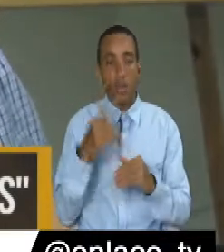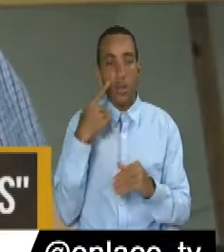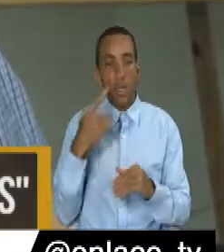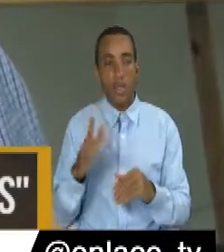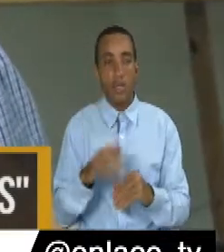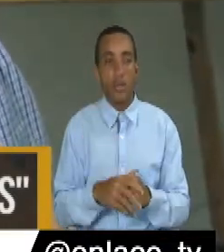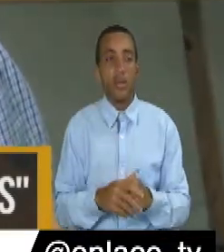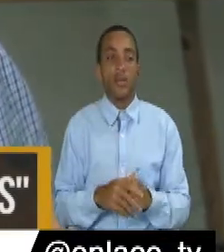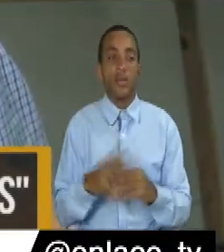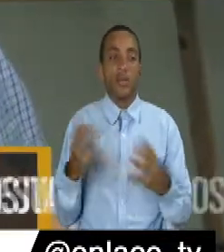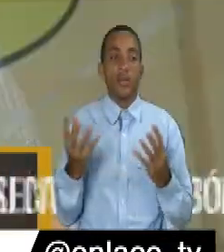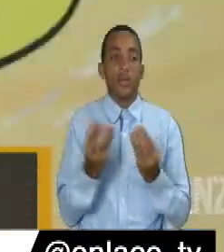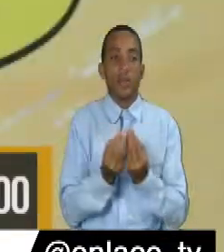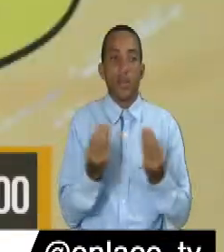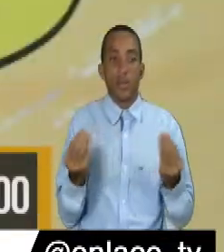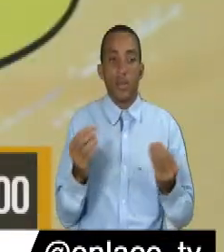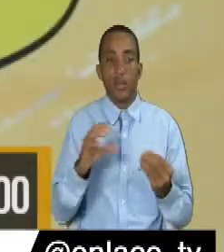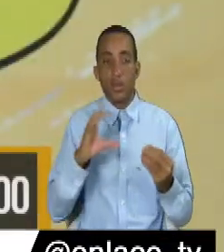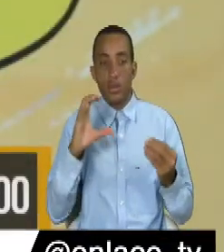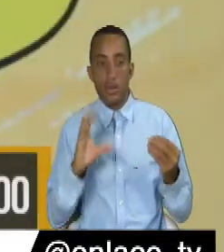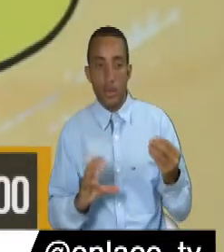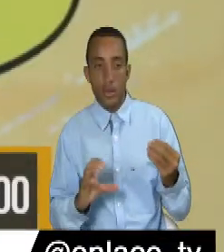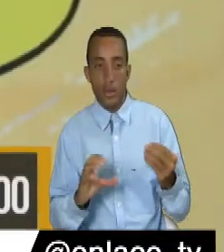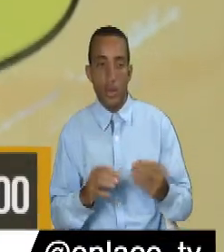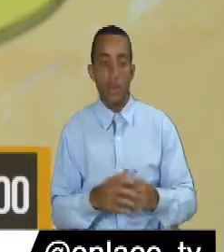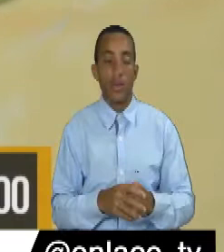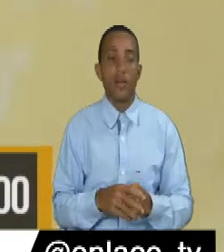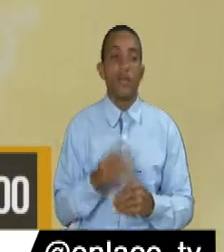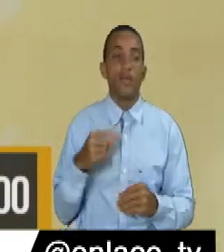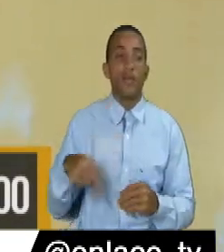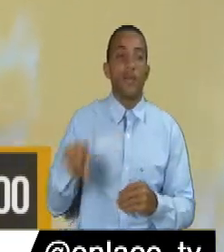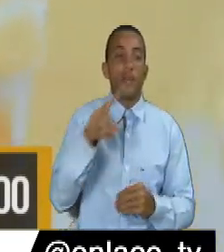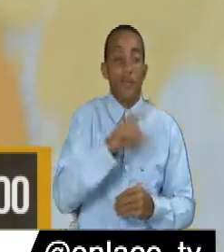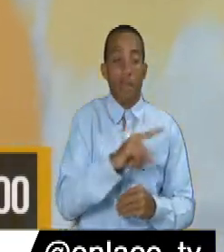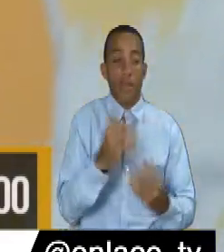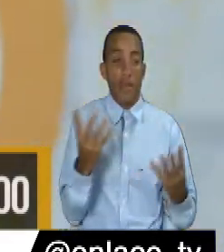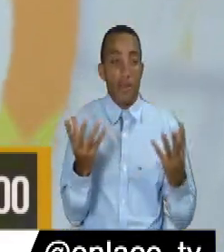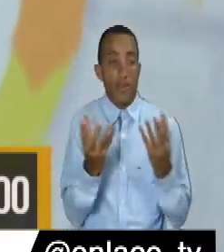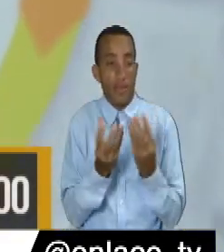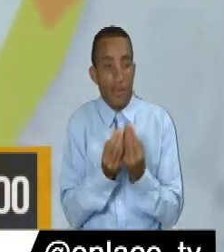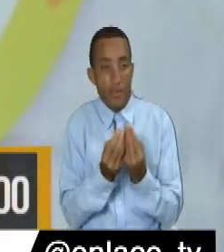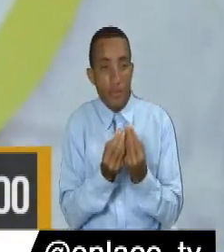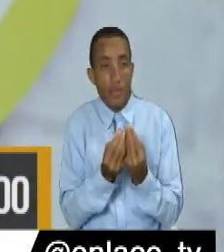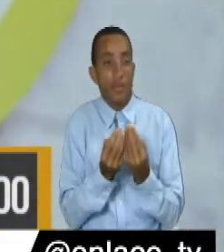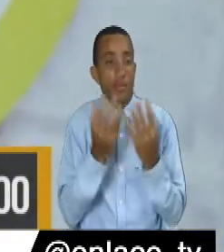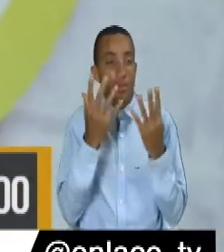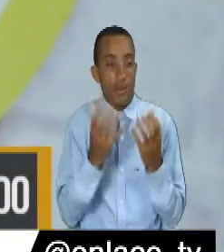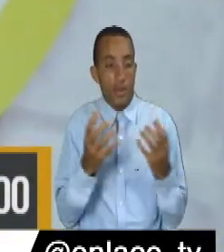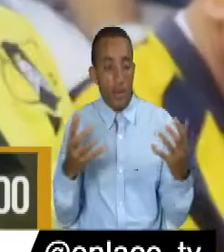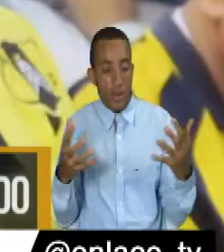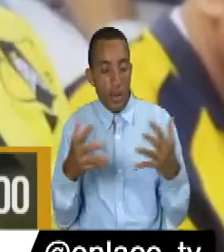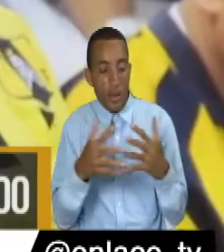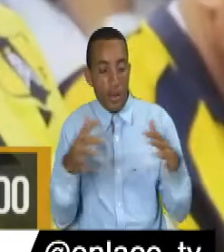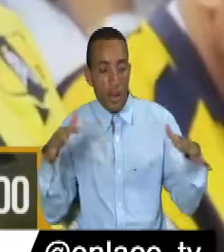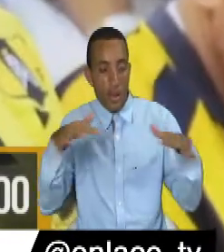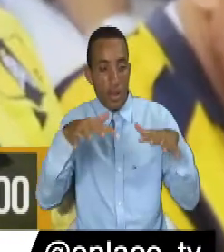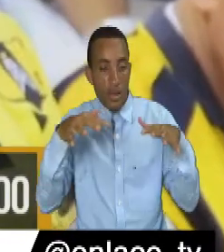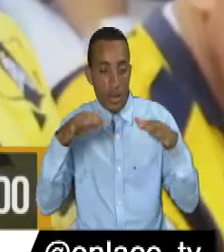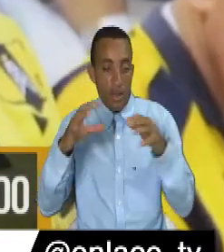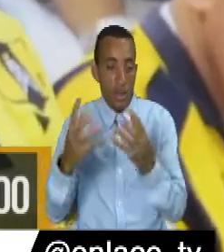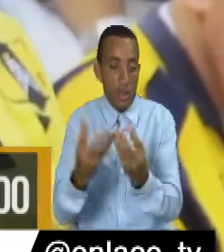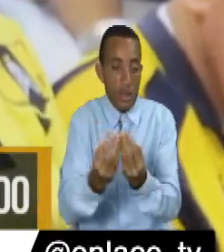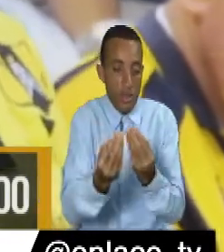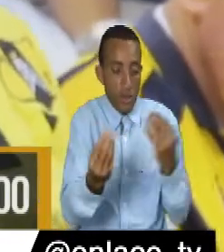en un equipo de categoría C. Esa iniciativa, según integrantes de la junta directiva, busca acercar más a la afición con el equipo y